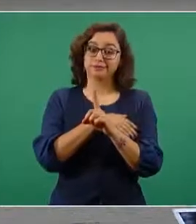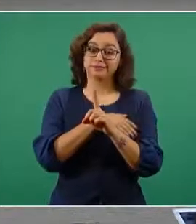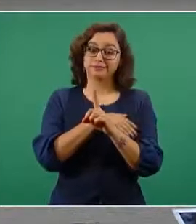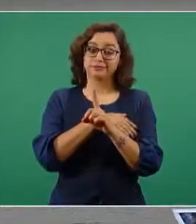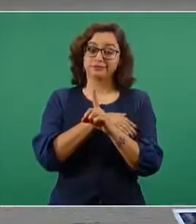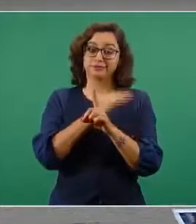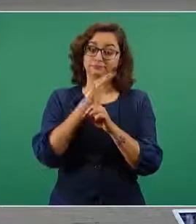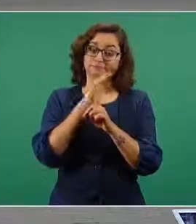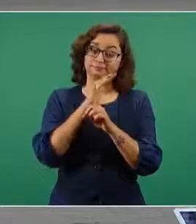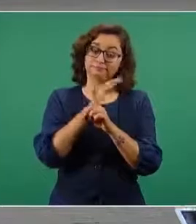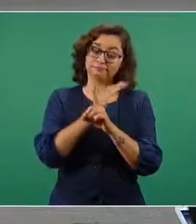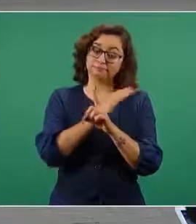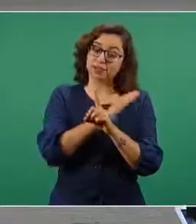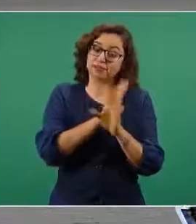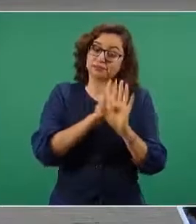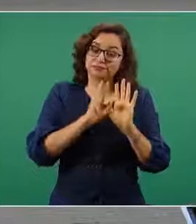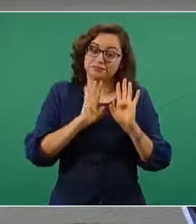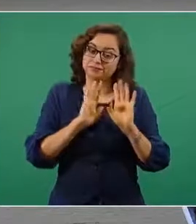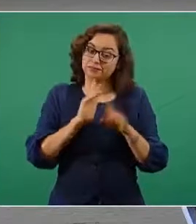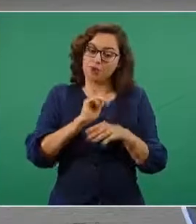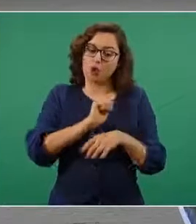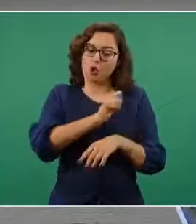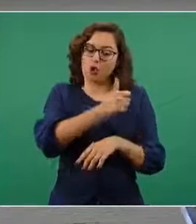no me corresponde pues